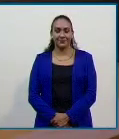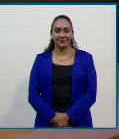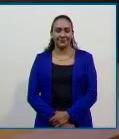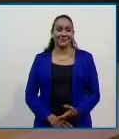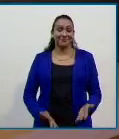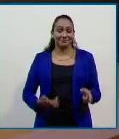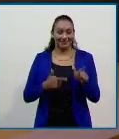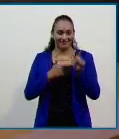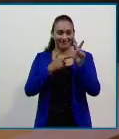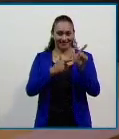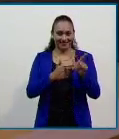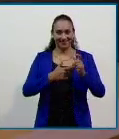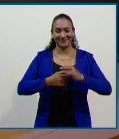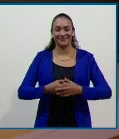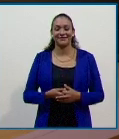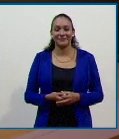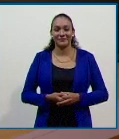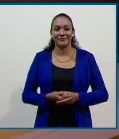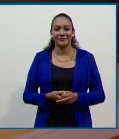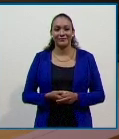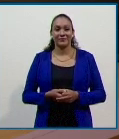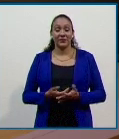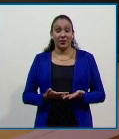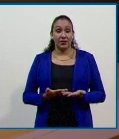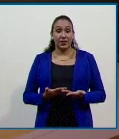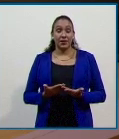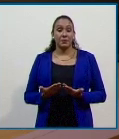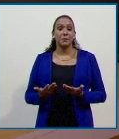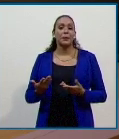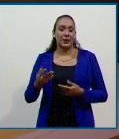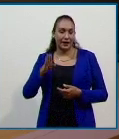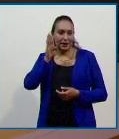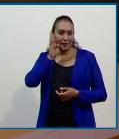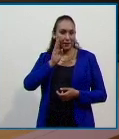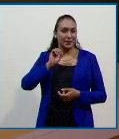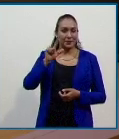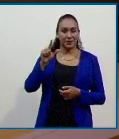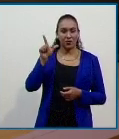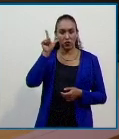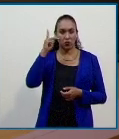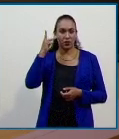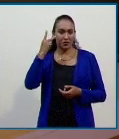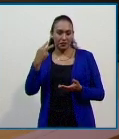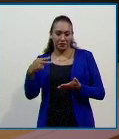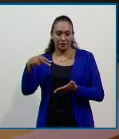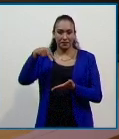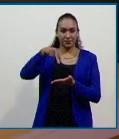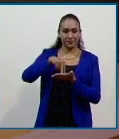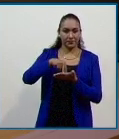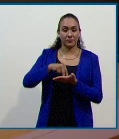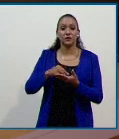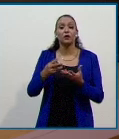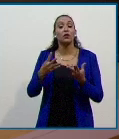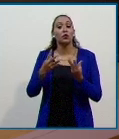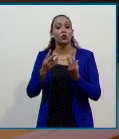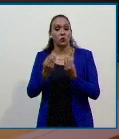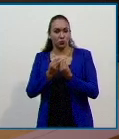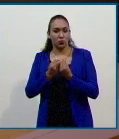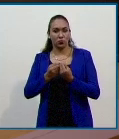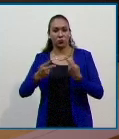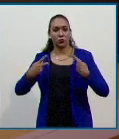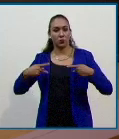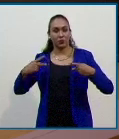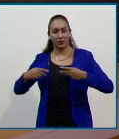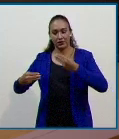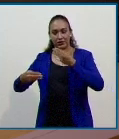Ya estamos de regreso con la información, con la presencia de la ministra presidenta Norma Lucía Piña Hernández y de la totalidad de las y